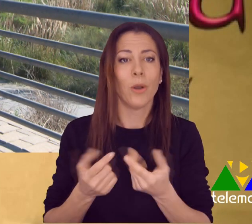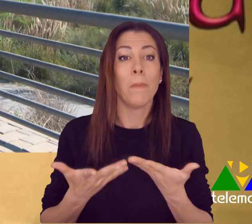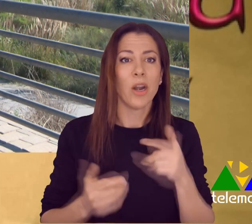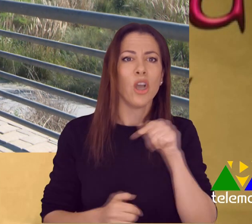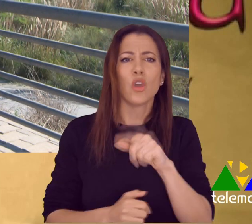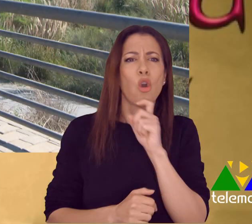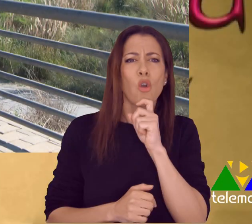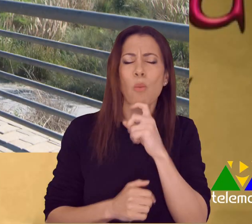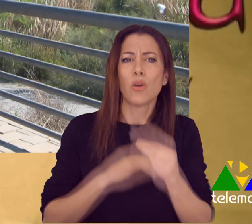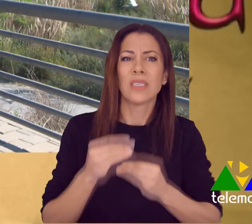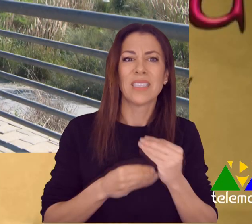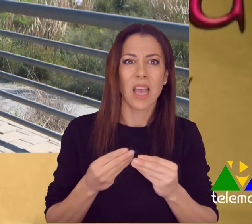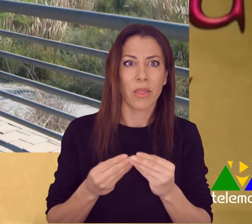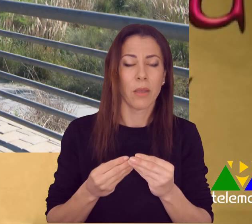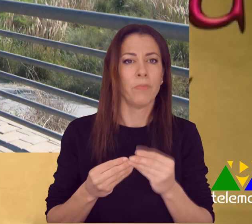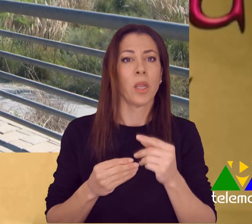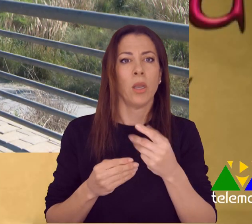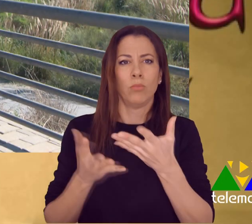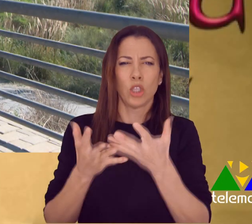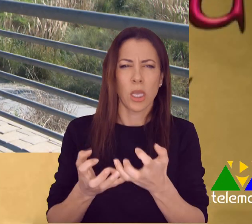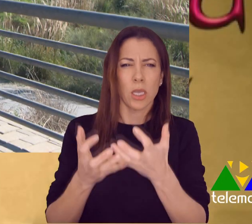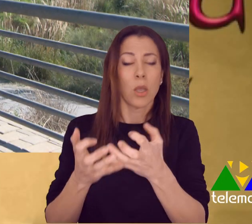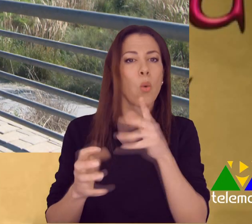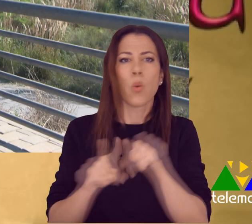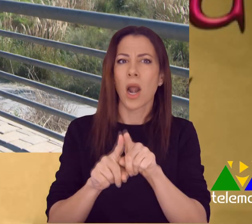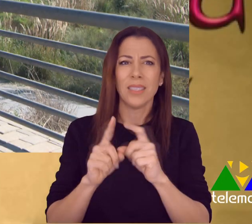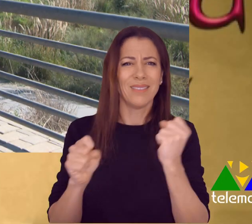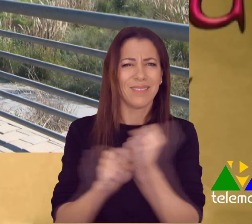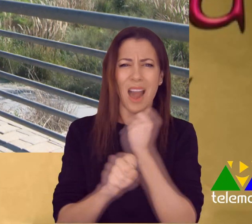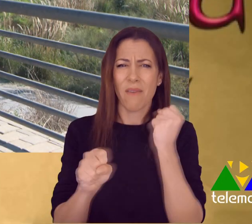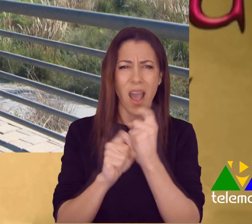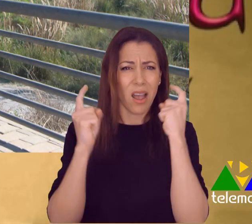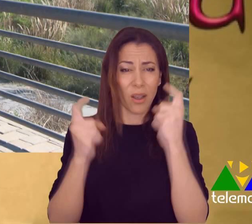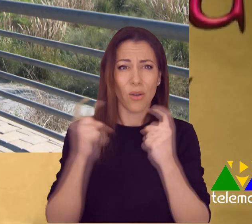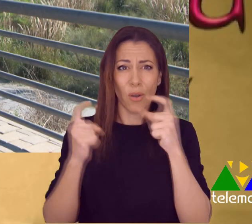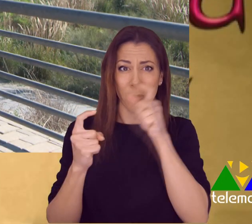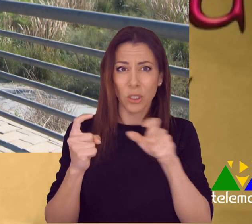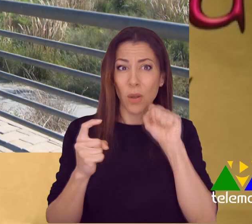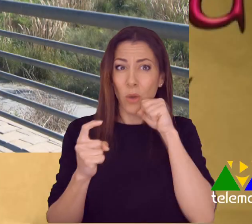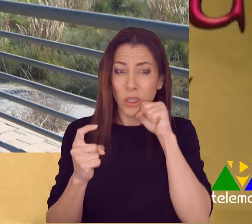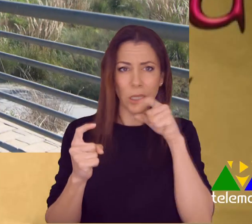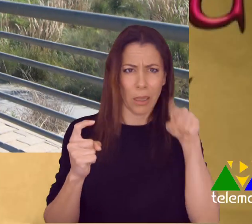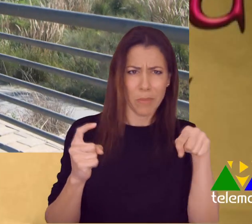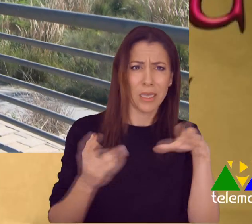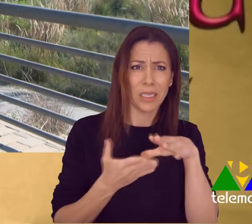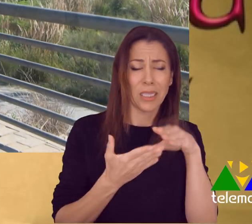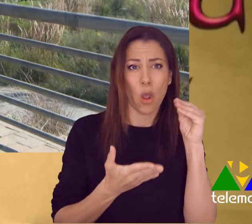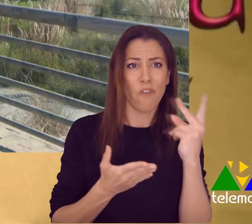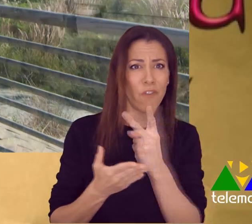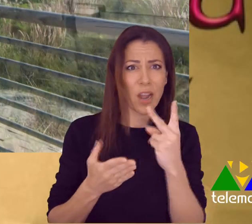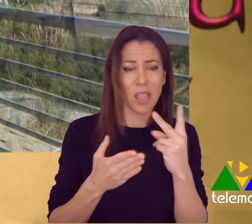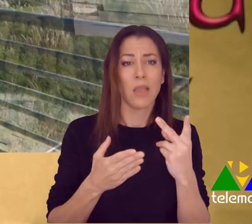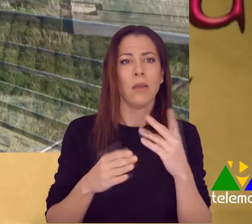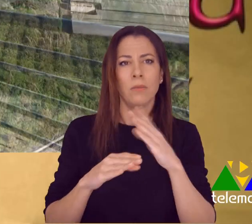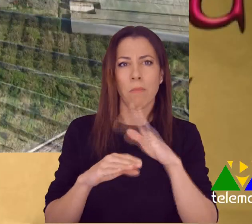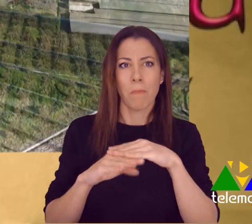eso, ¿cómo se hizo? Pues desecando, con el trabajo inmenso de los motrileños, de los salobreñeros, para poner en cultivo toda esta zona.